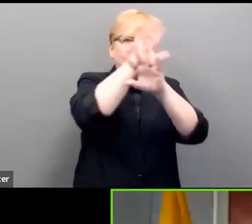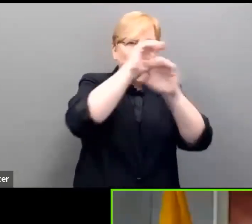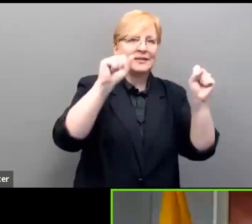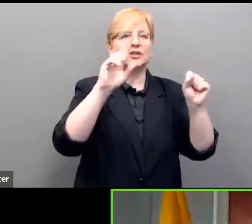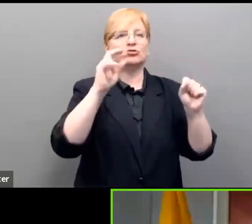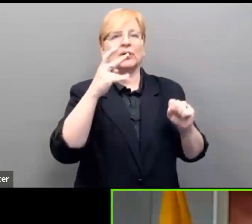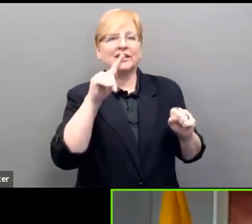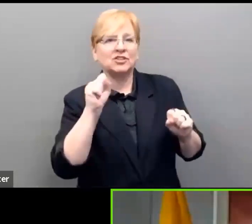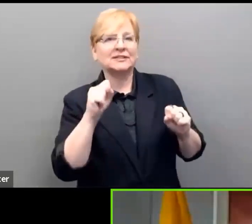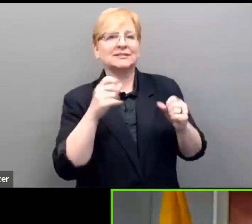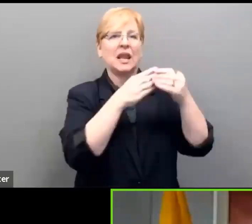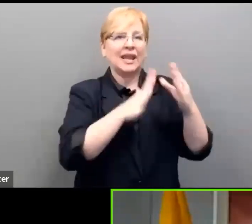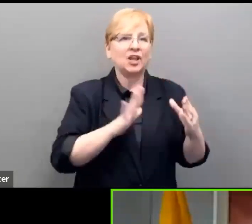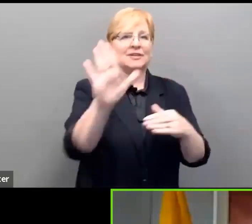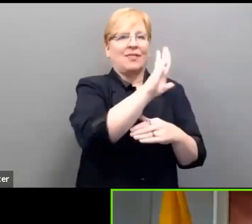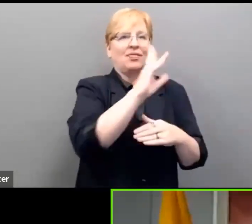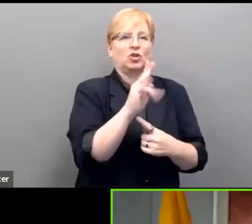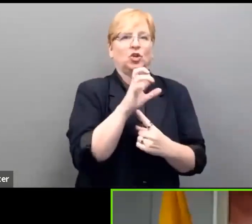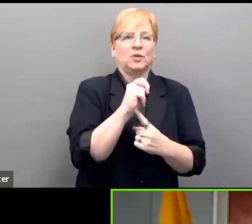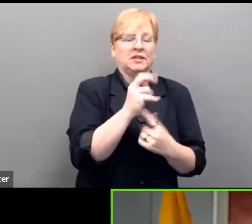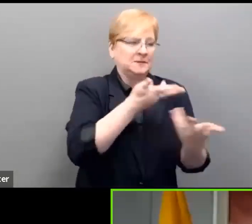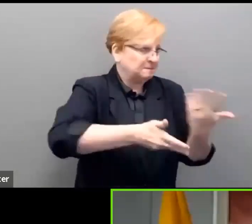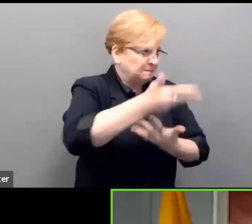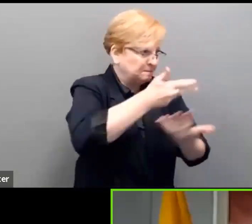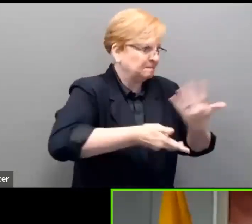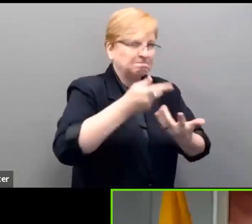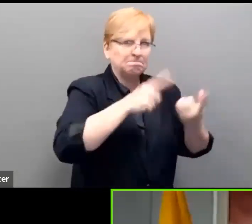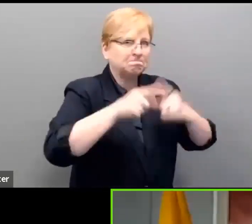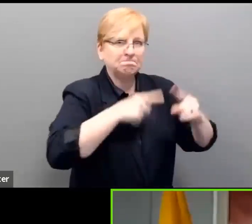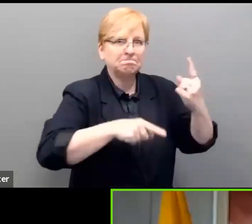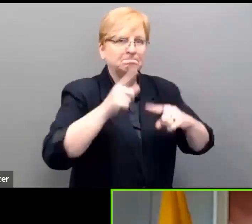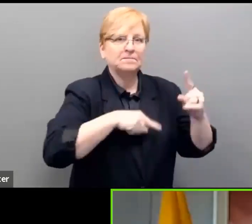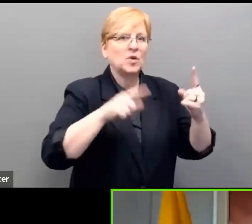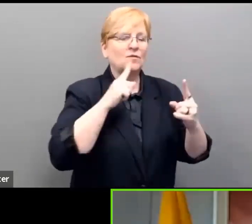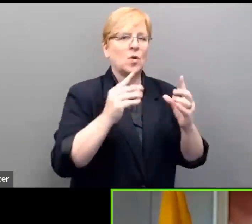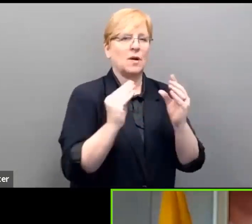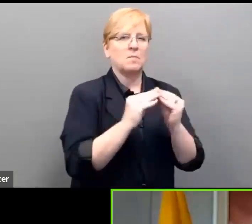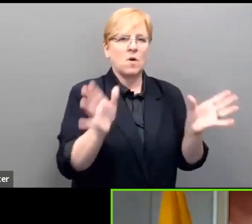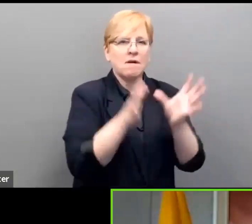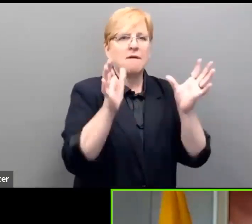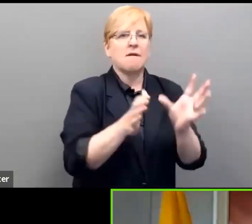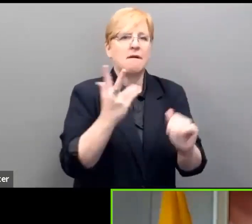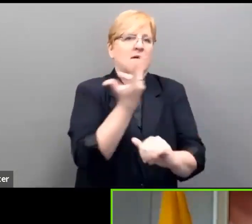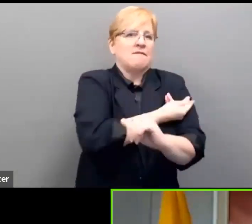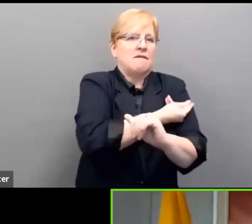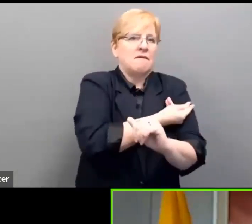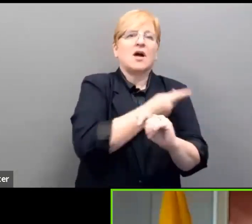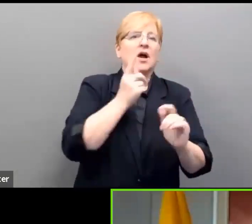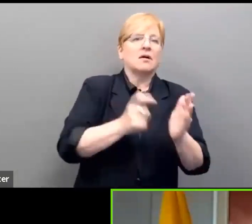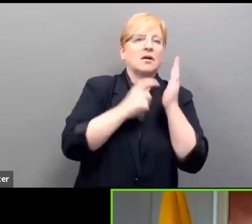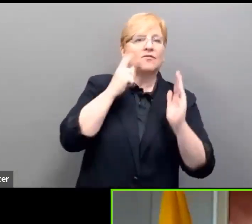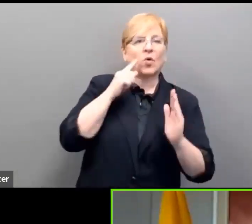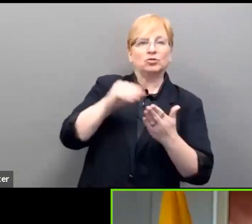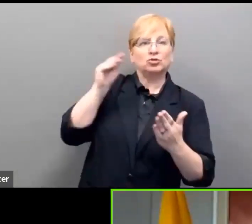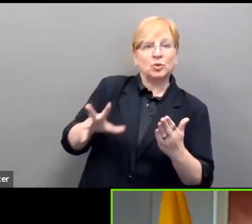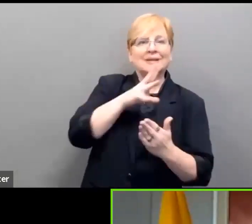de los anuncios del día de hoy. Aplicamos las decisiones y hemos estado trabajando fuertemente con los presidentes de las